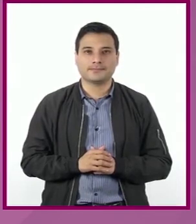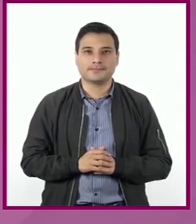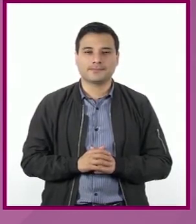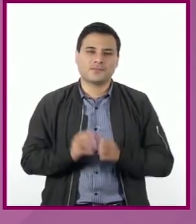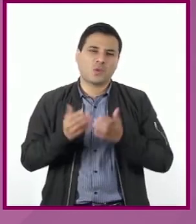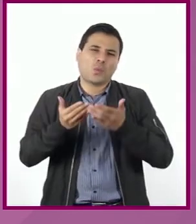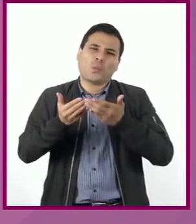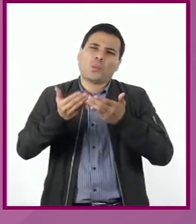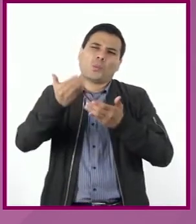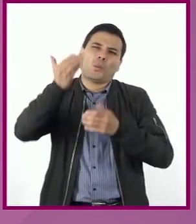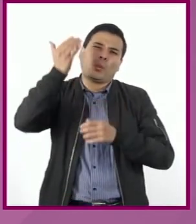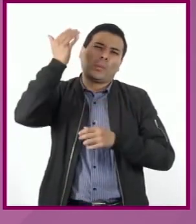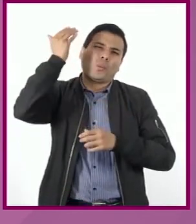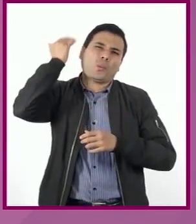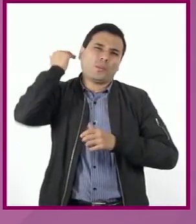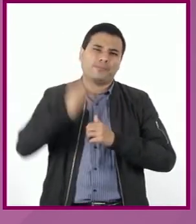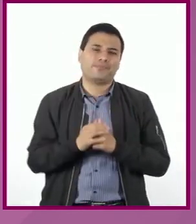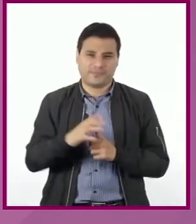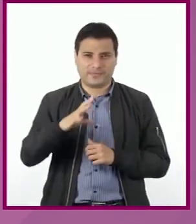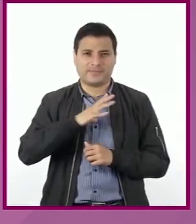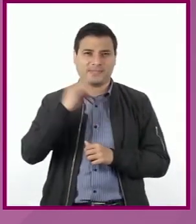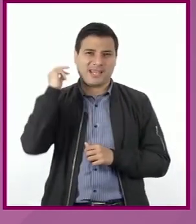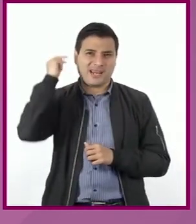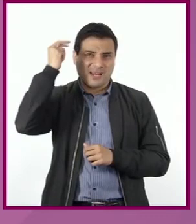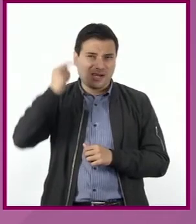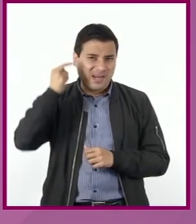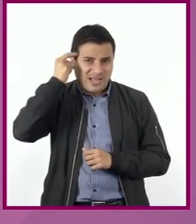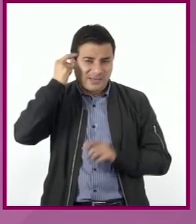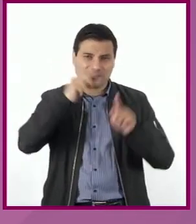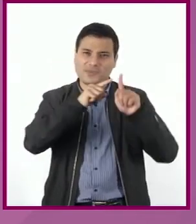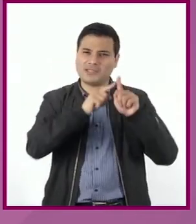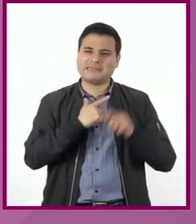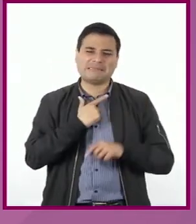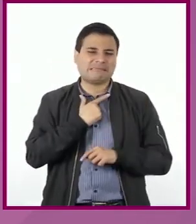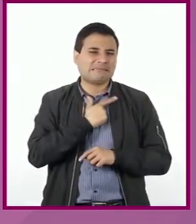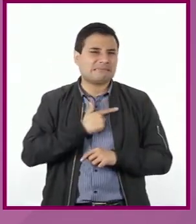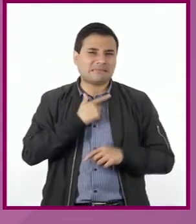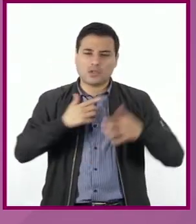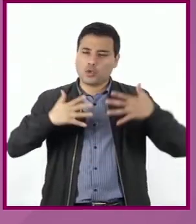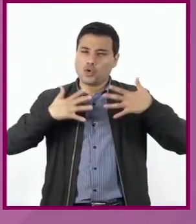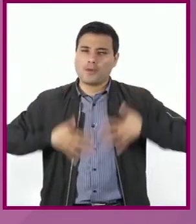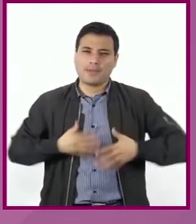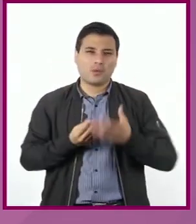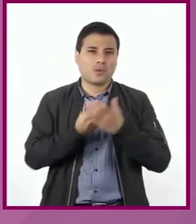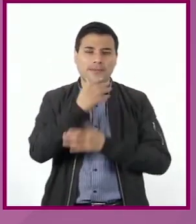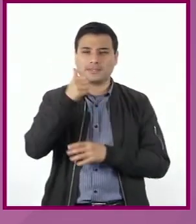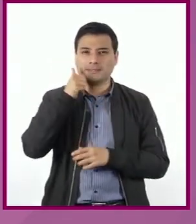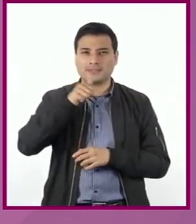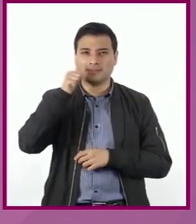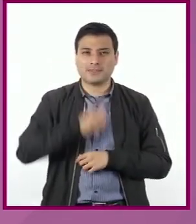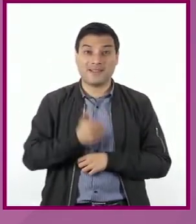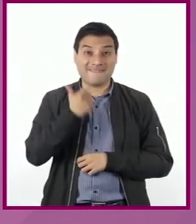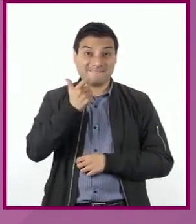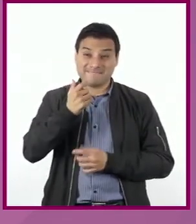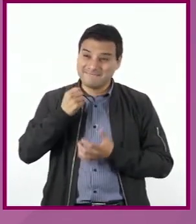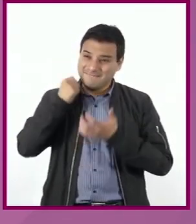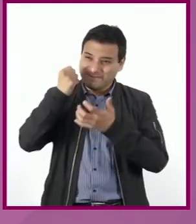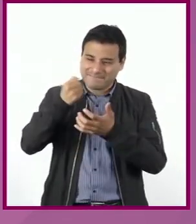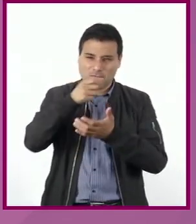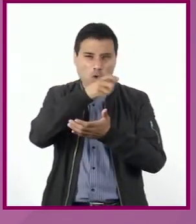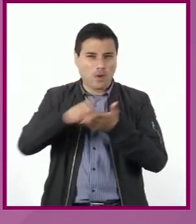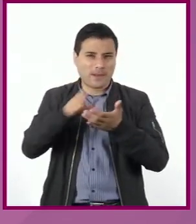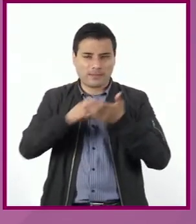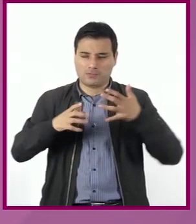Hace muchos años, había un emperador tan aficionado a los trajes nuevos que gastaba todas sus rentas en vestir con la